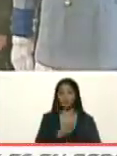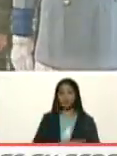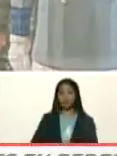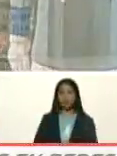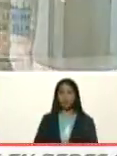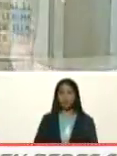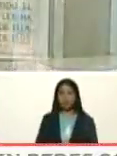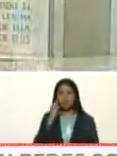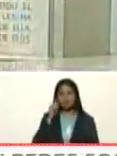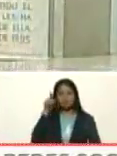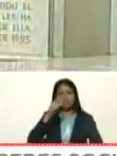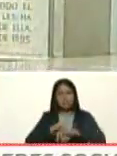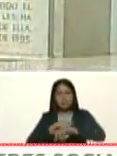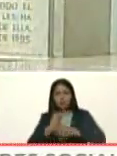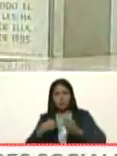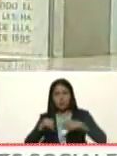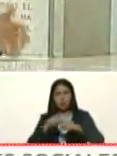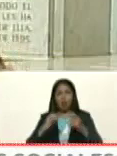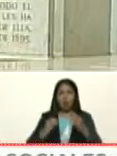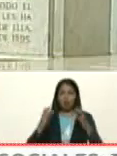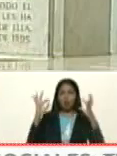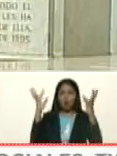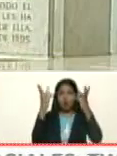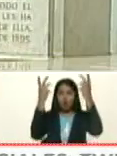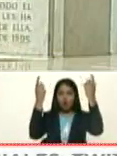En aquella época gloriosa